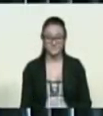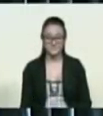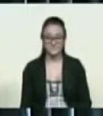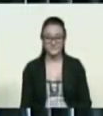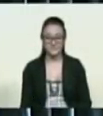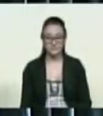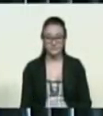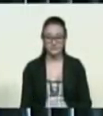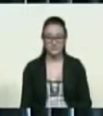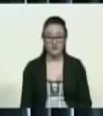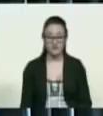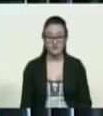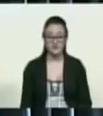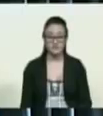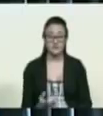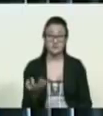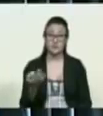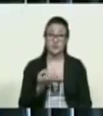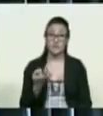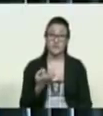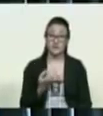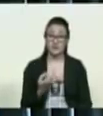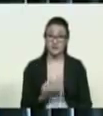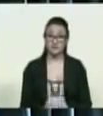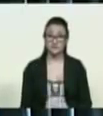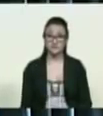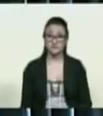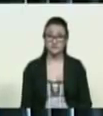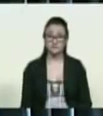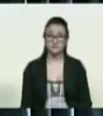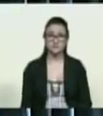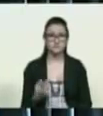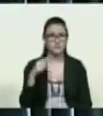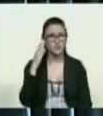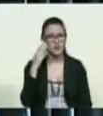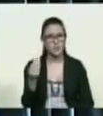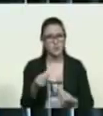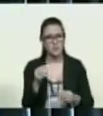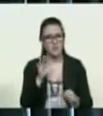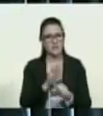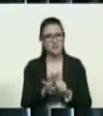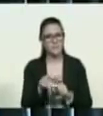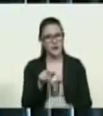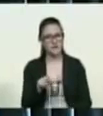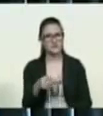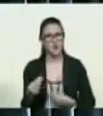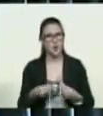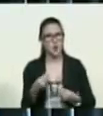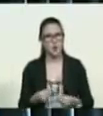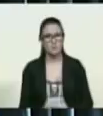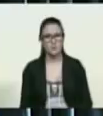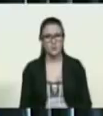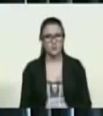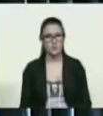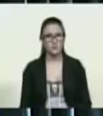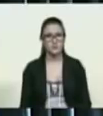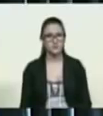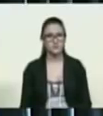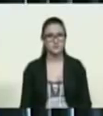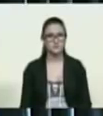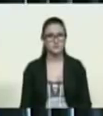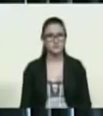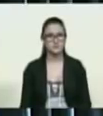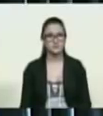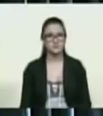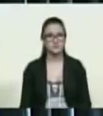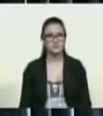Pero esta es una verdad incontrovertible. Yo no sé cómo van a hacer ustedes para tapar eso. Se los digo de verdad, de manera objetiva. No es